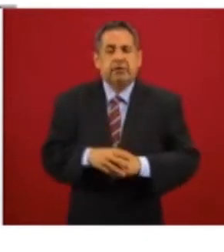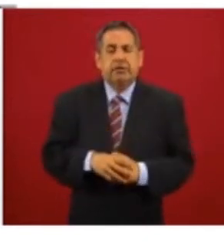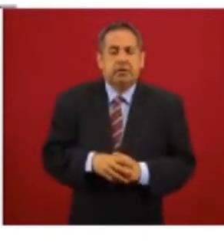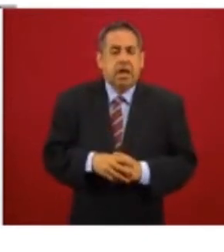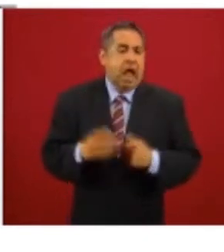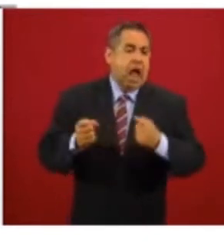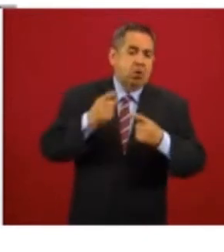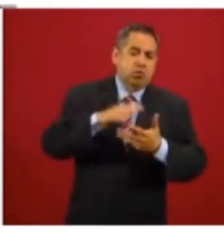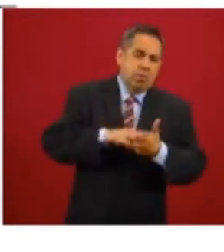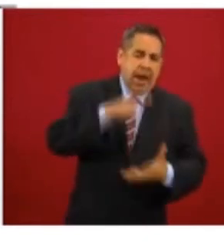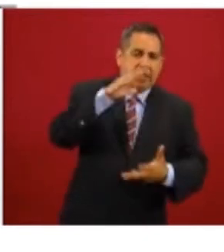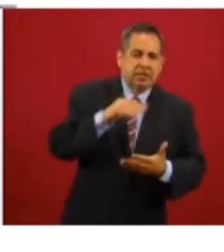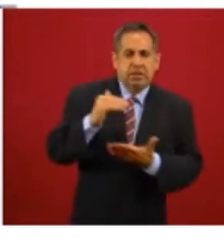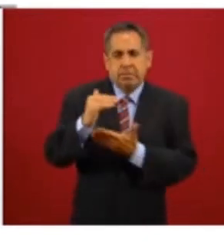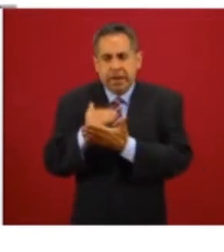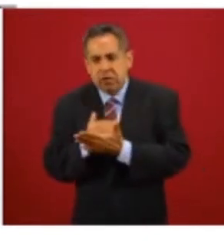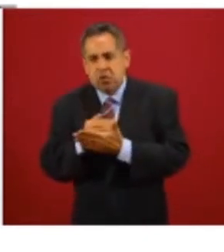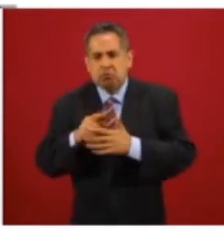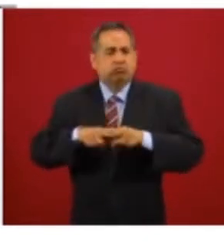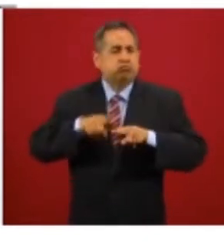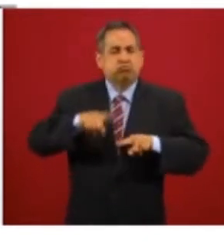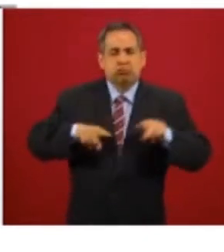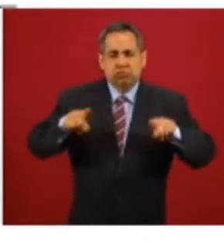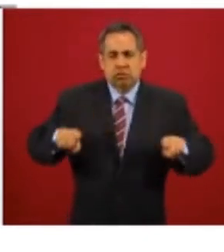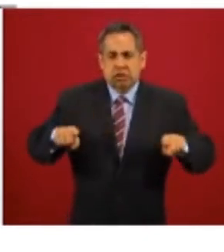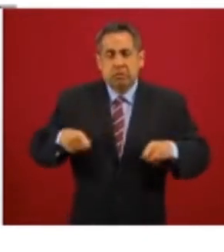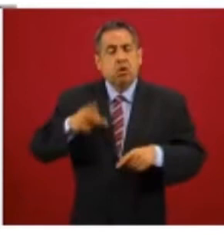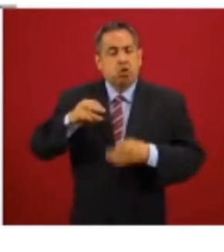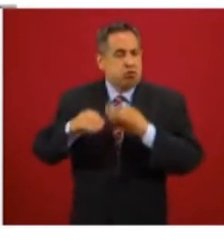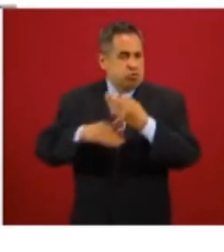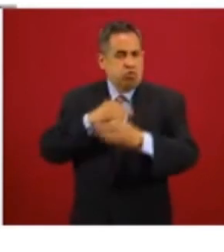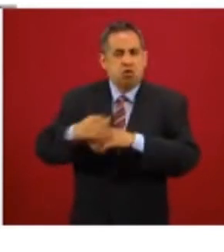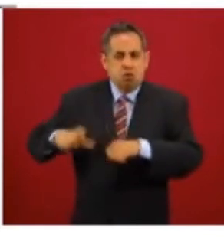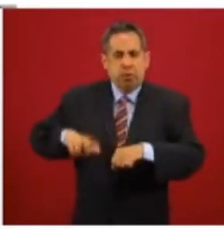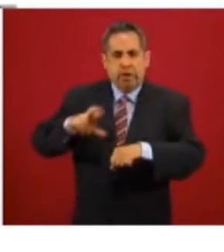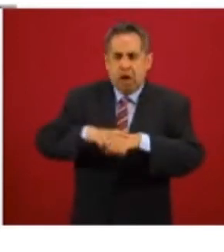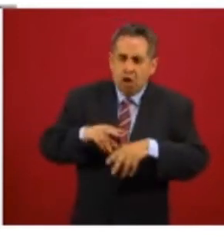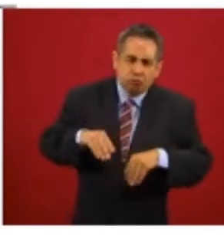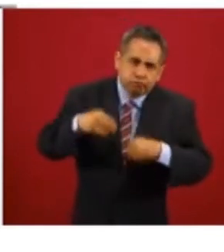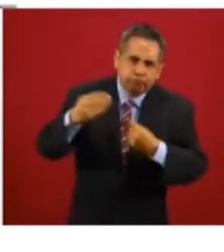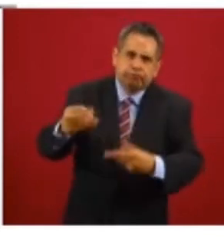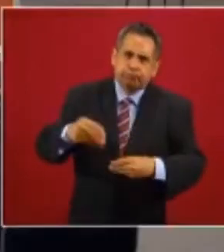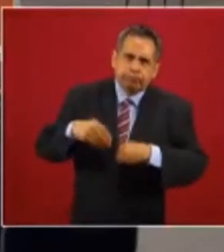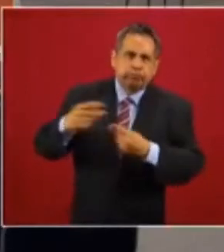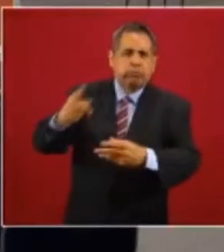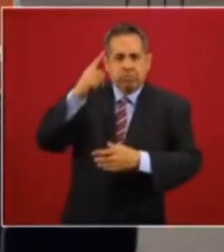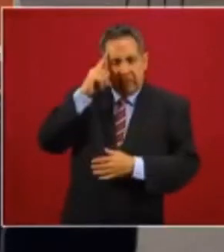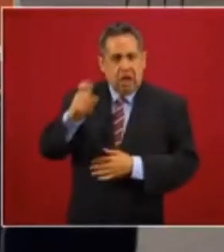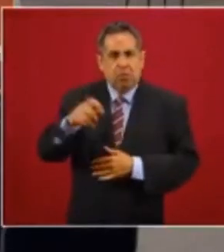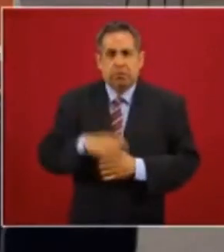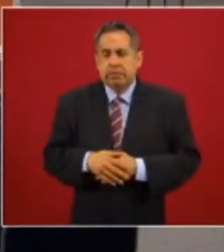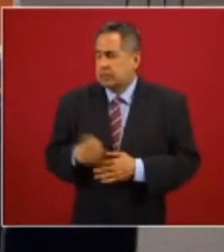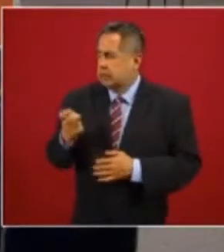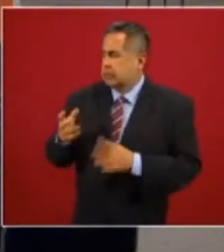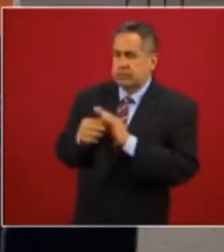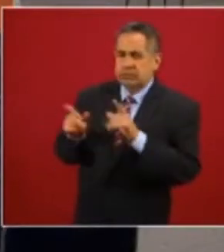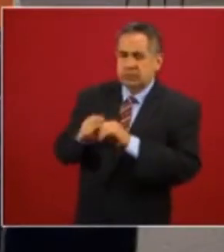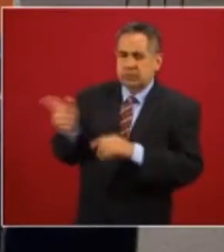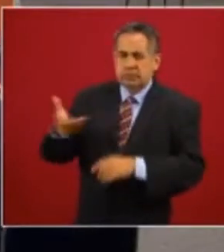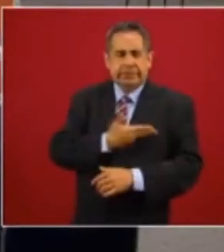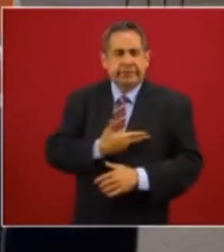han aportado más, menos, pero ahí pueden ver que todos los gobernadores han aportado el tratado. ¿Es cuánto, señor presidente?